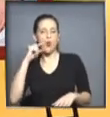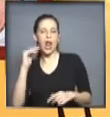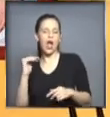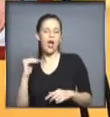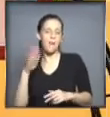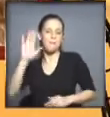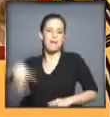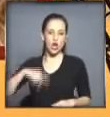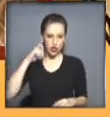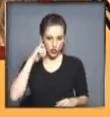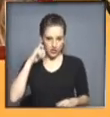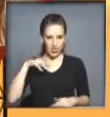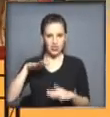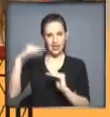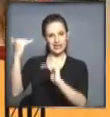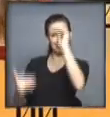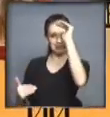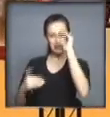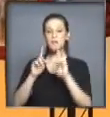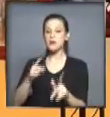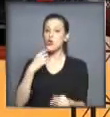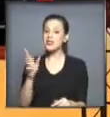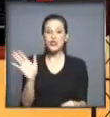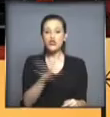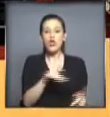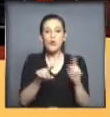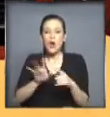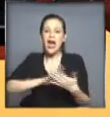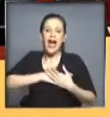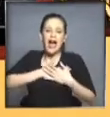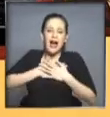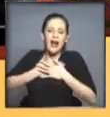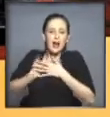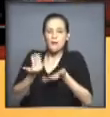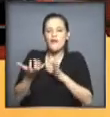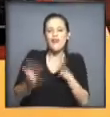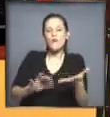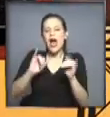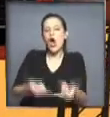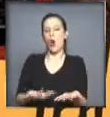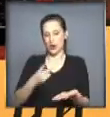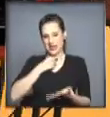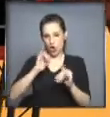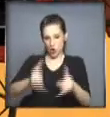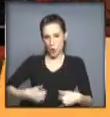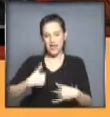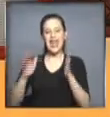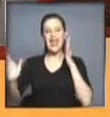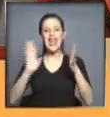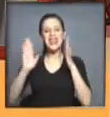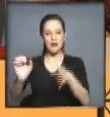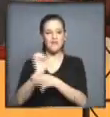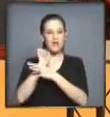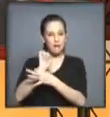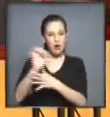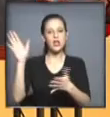muy joven. En esos casos, suele decirse que todo se debe al deseo de rejuvenecer de él. Etapa más conocida como